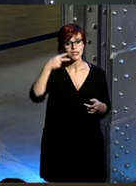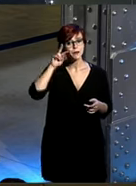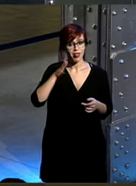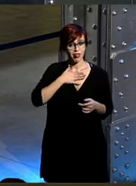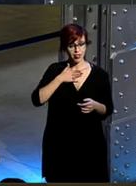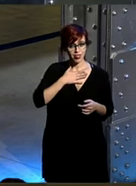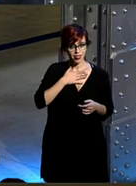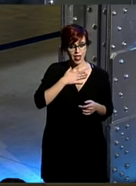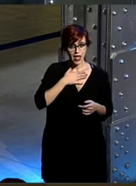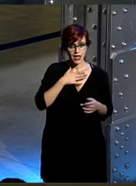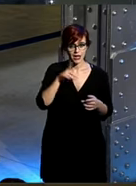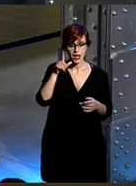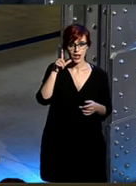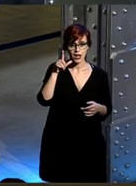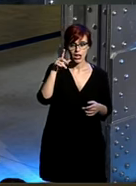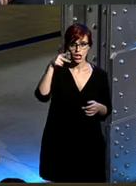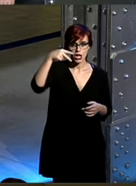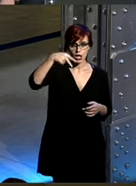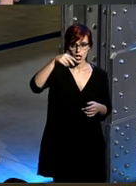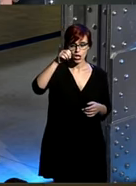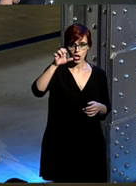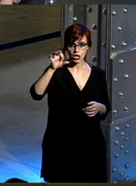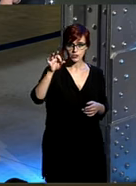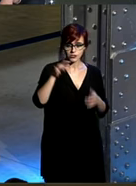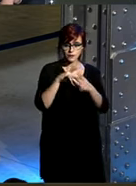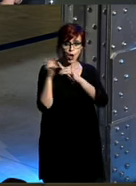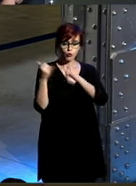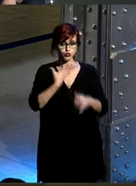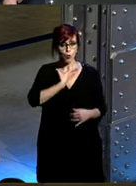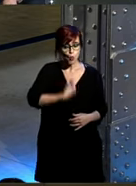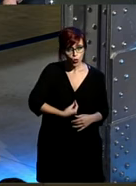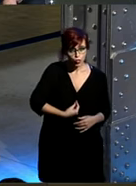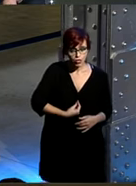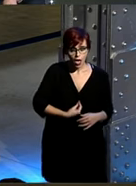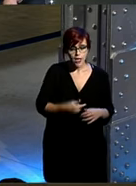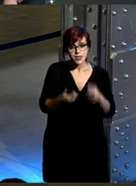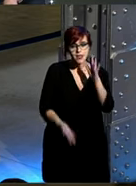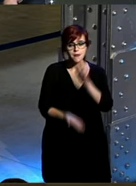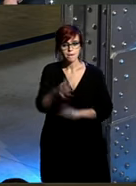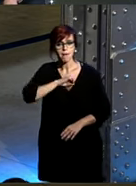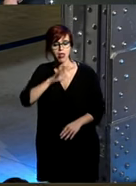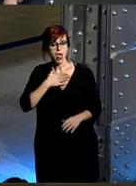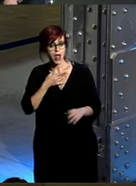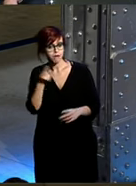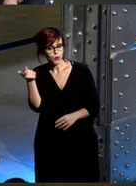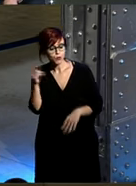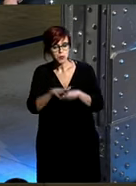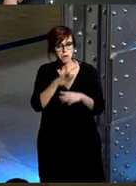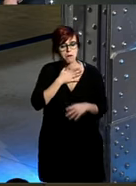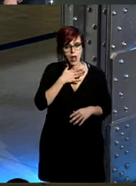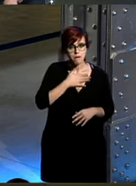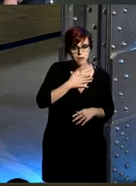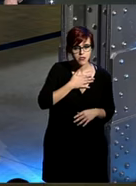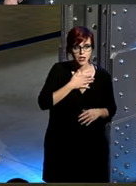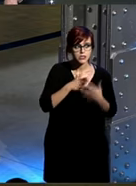experiencia en el NOES. Acabo de llegar de Murcia y me voy mañana, pero he querido venir hoy aquí porque para